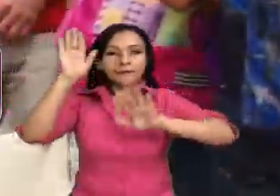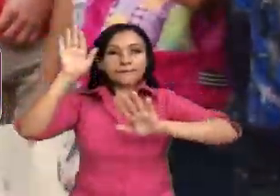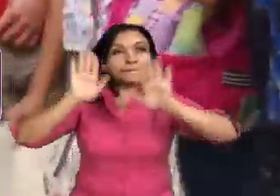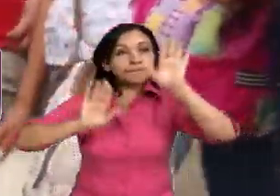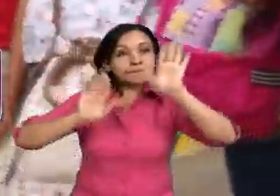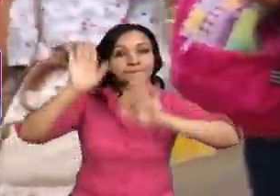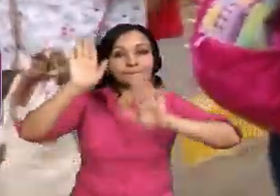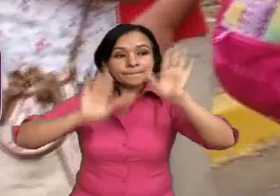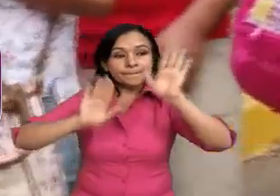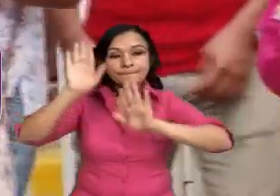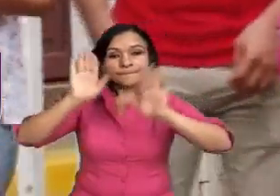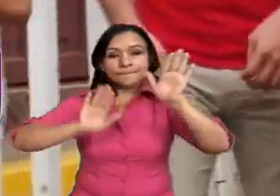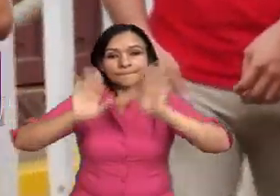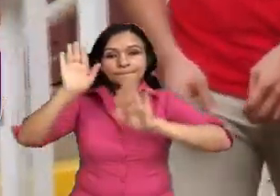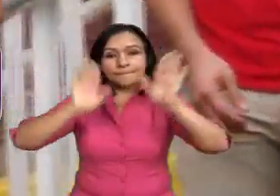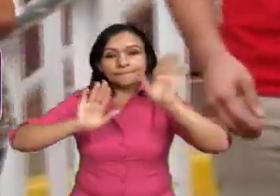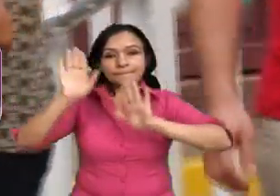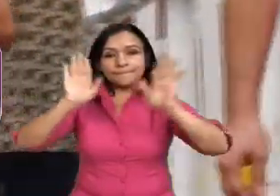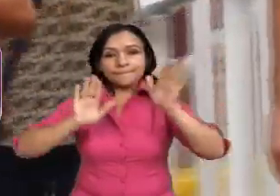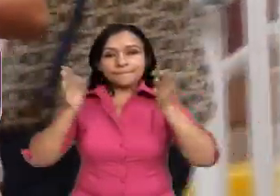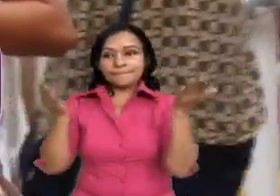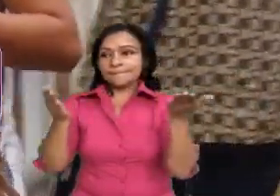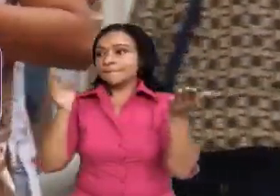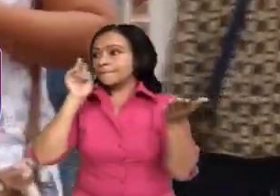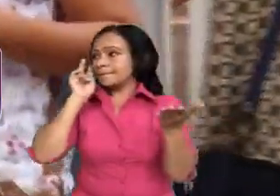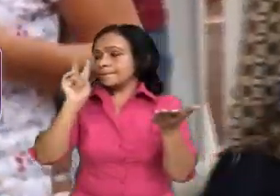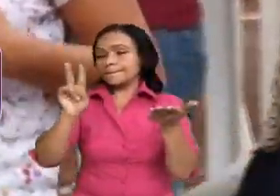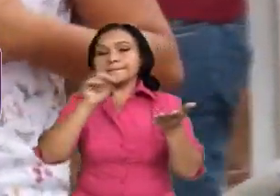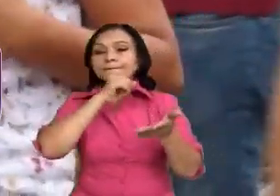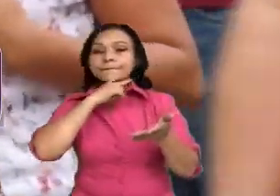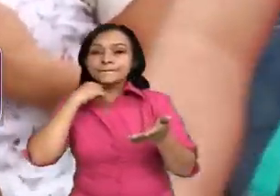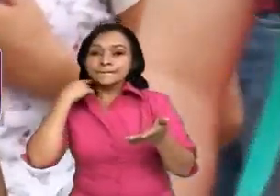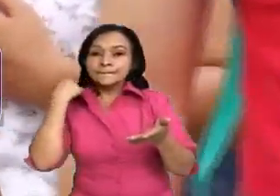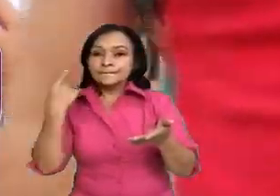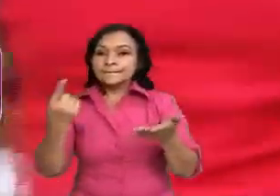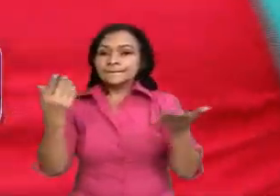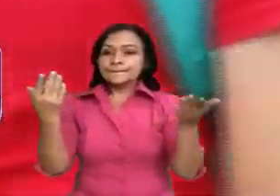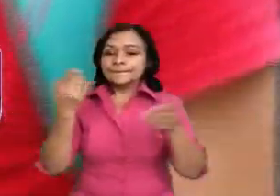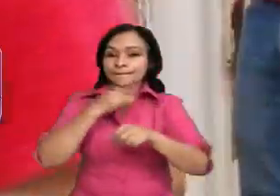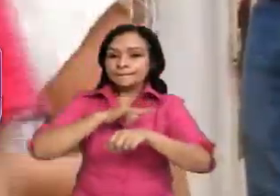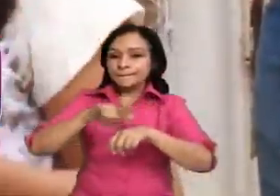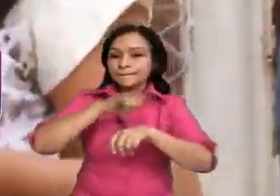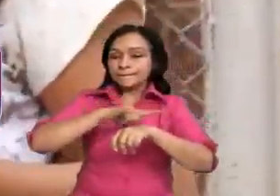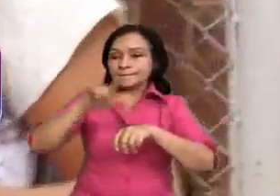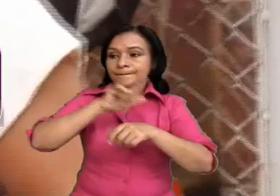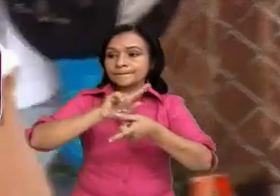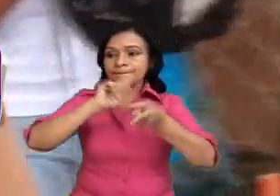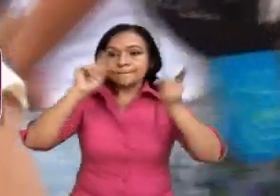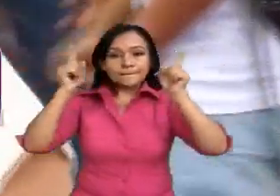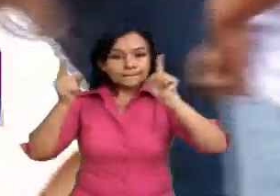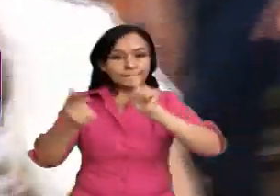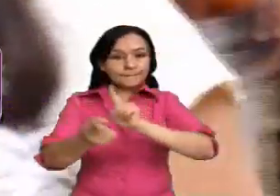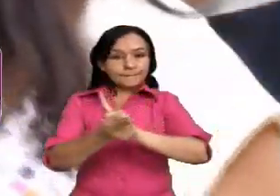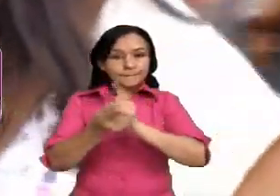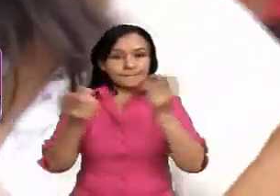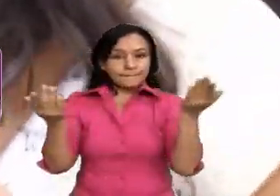de la mujer es eficaz, es efectiva y busca la transformación.